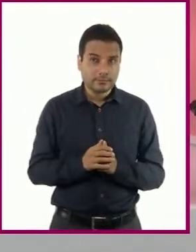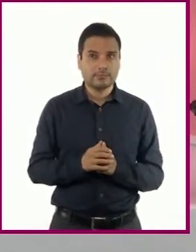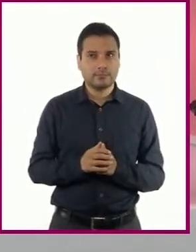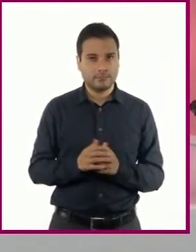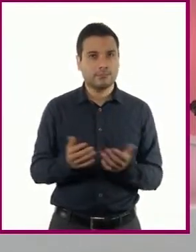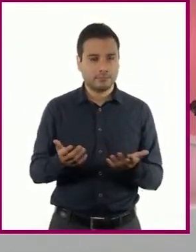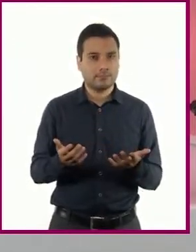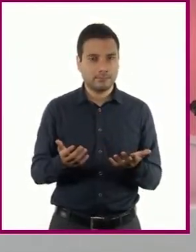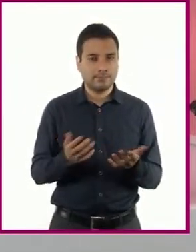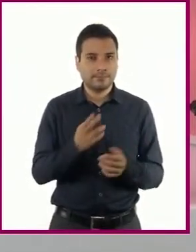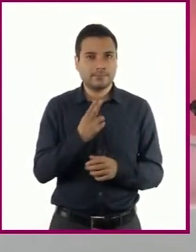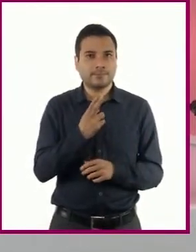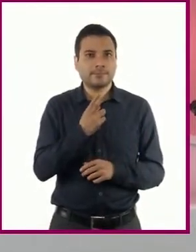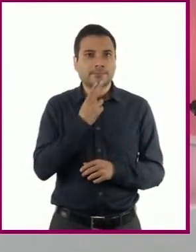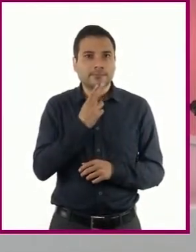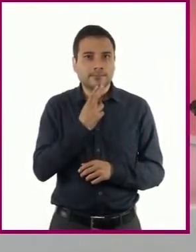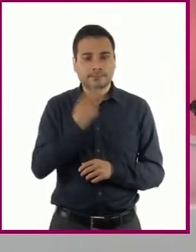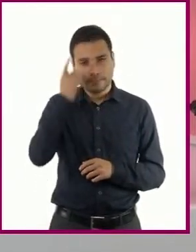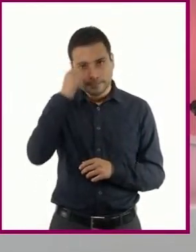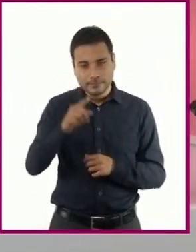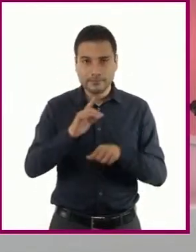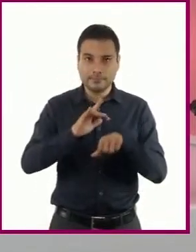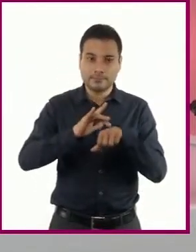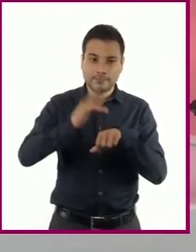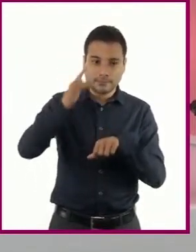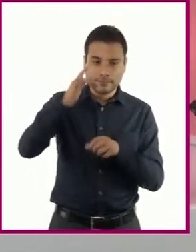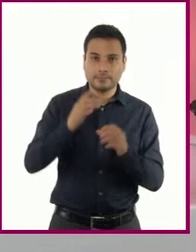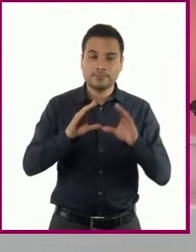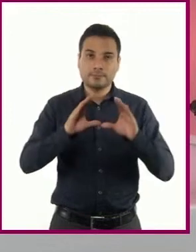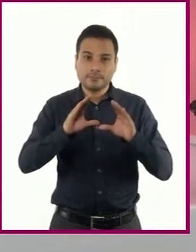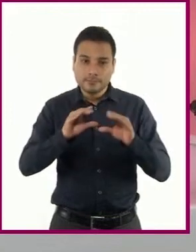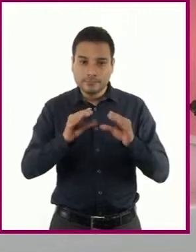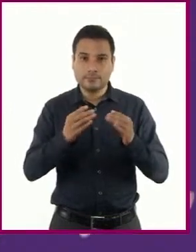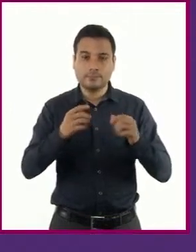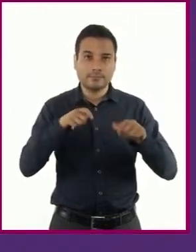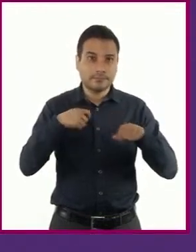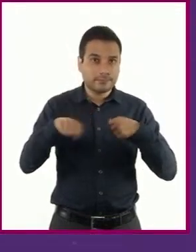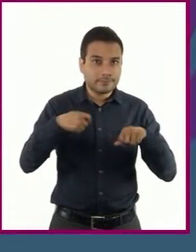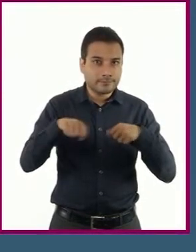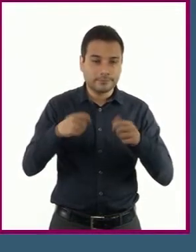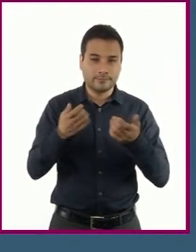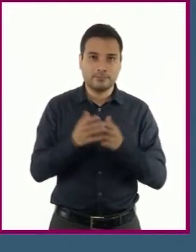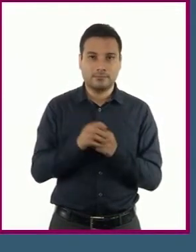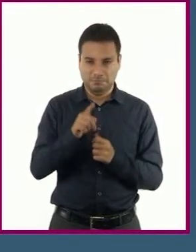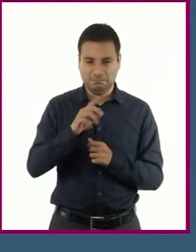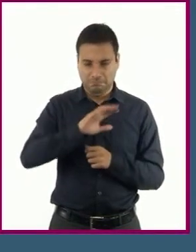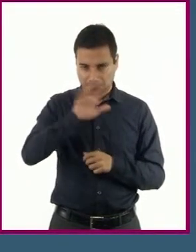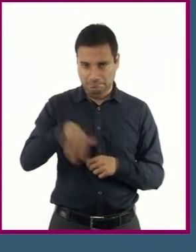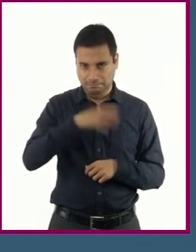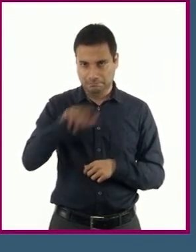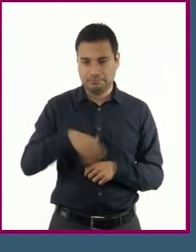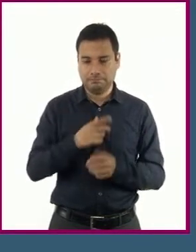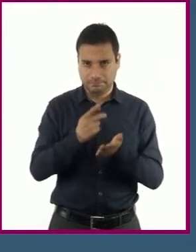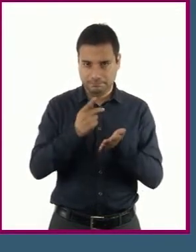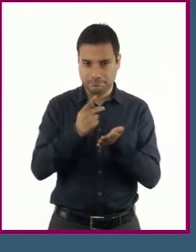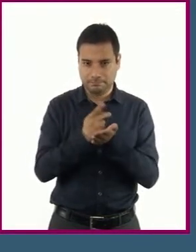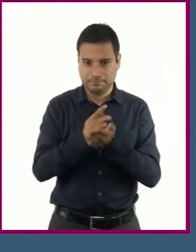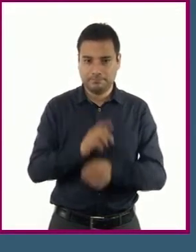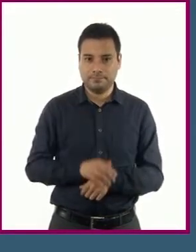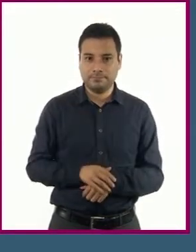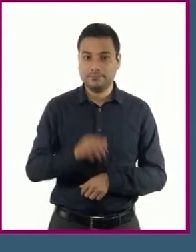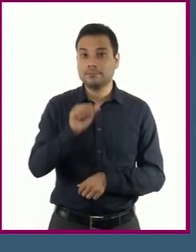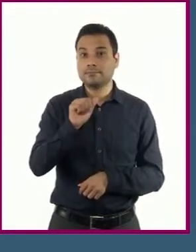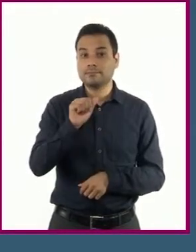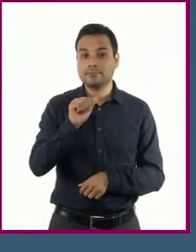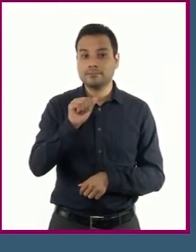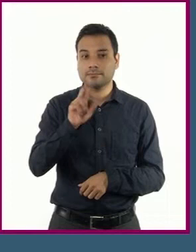interna, brillante, blando, dúctil y maleable. Ubíquenlo en la tabla periódica.